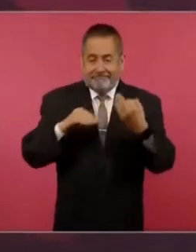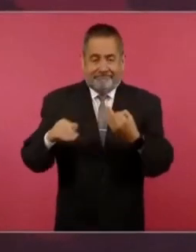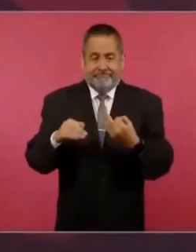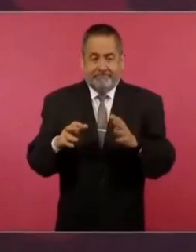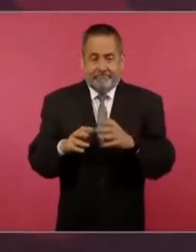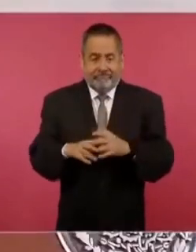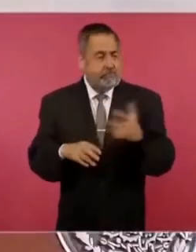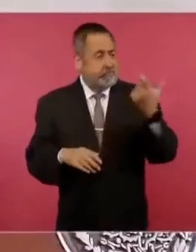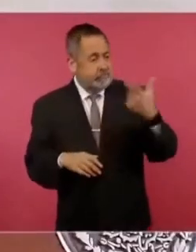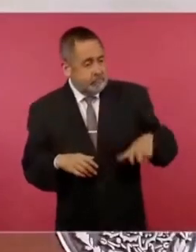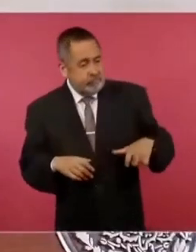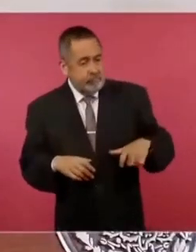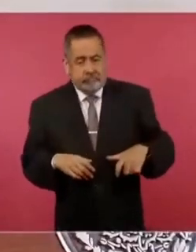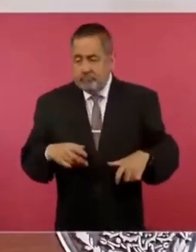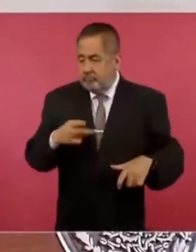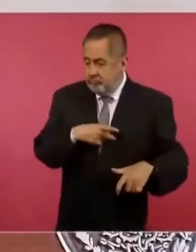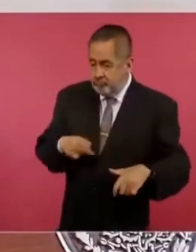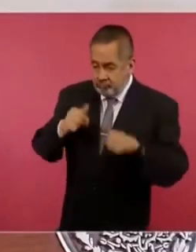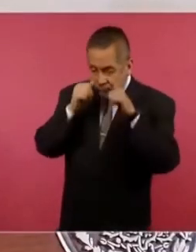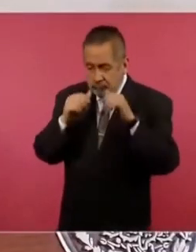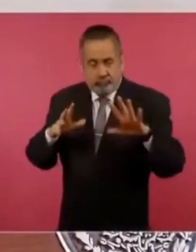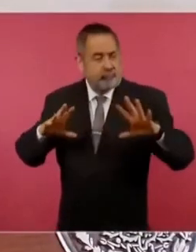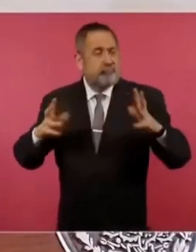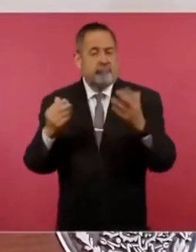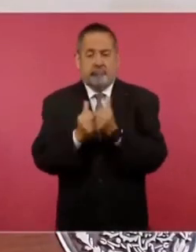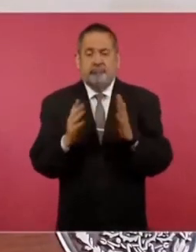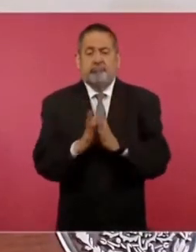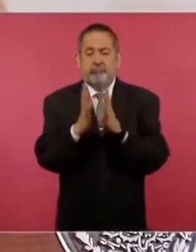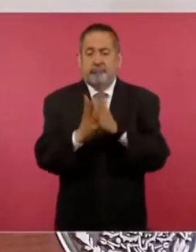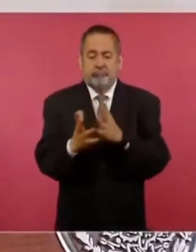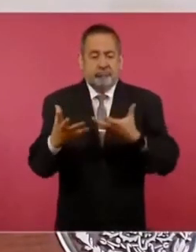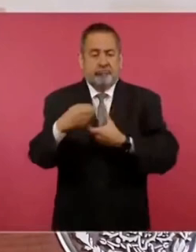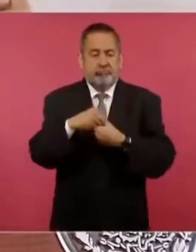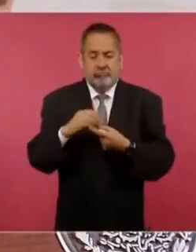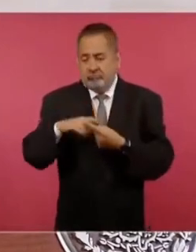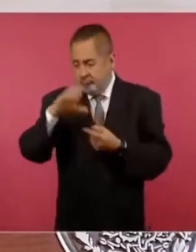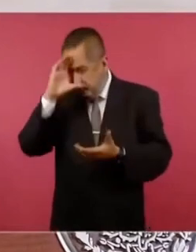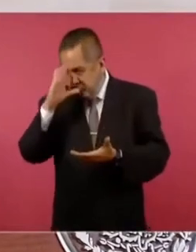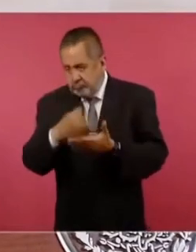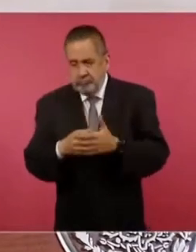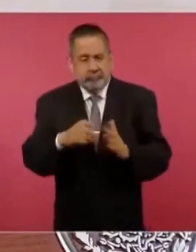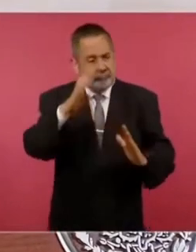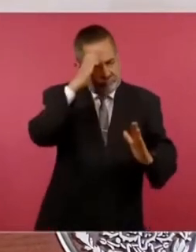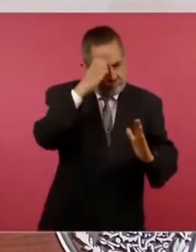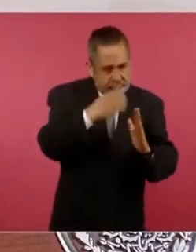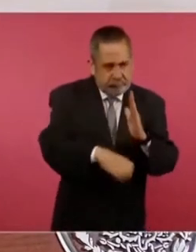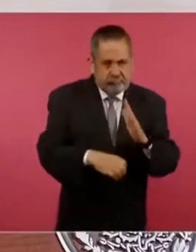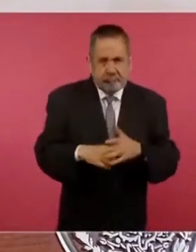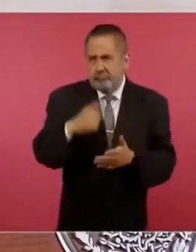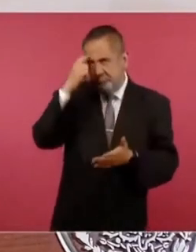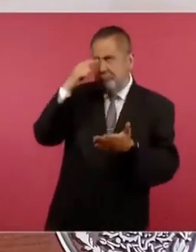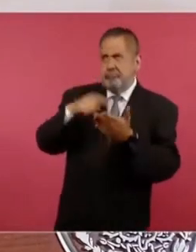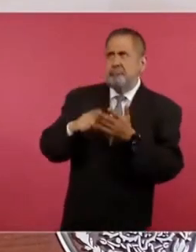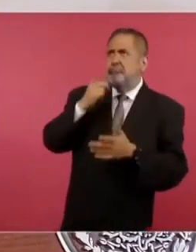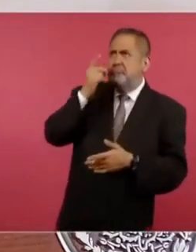De ricos, de pobres, de católicos, de evangélicos, de no